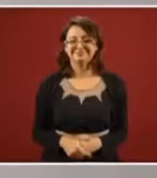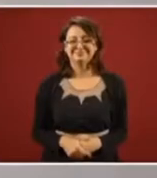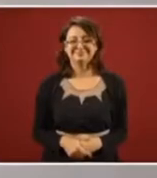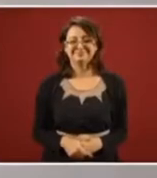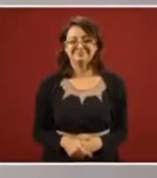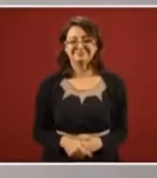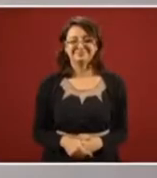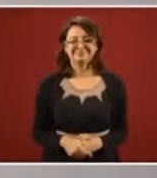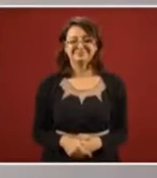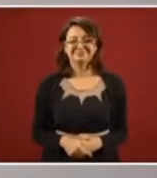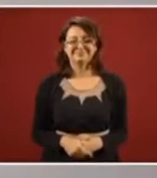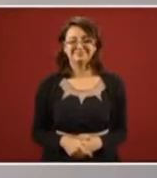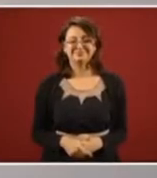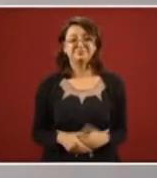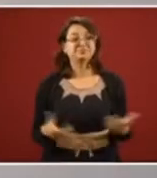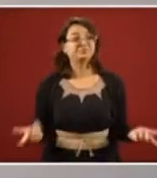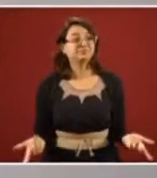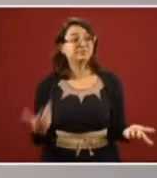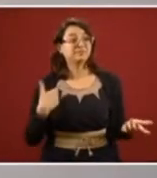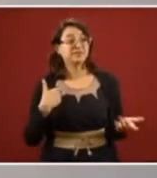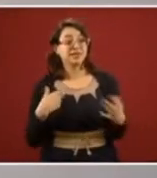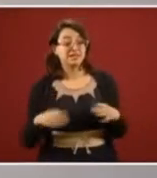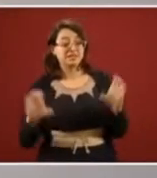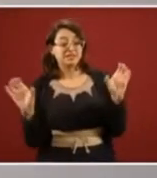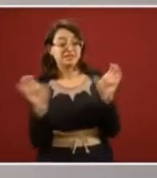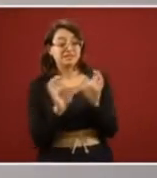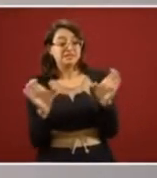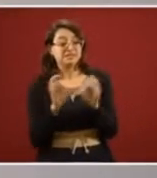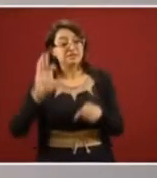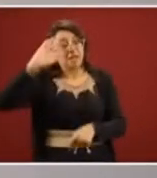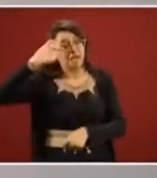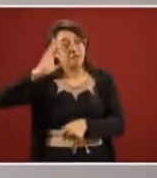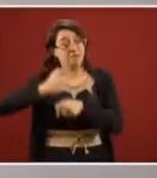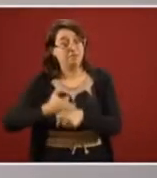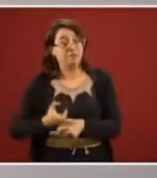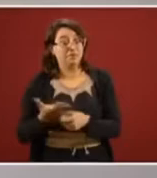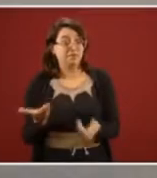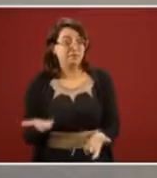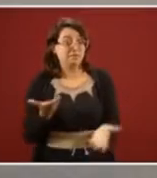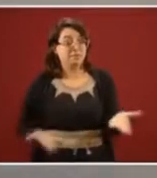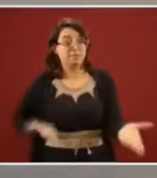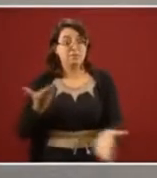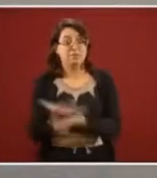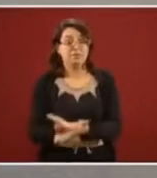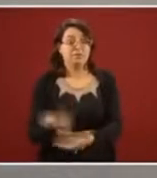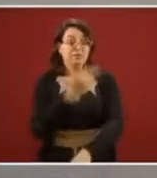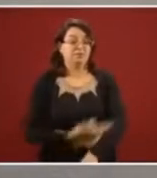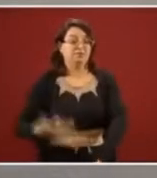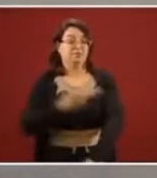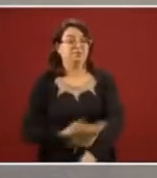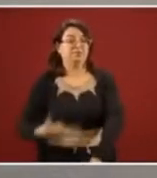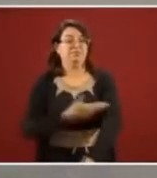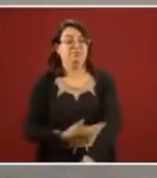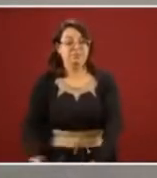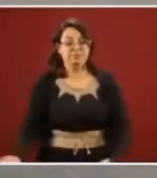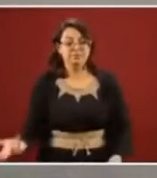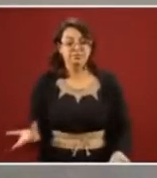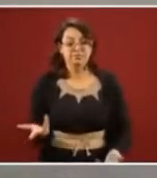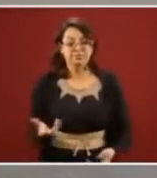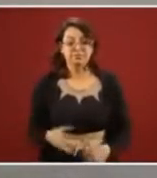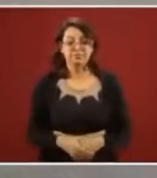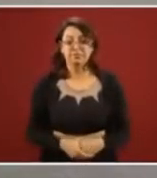vamos a calificarlo de virginidad para para aspirar a tener publicidad si este